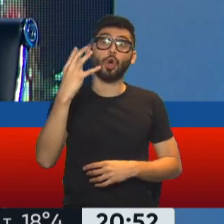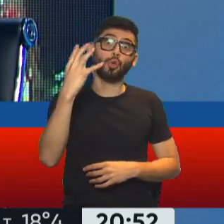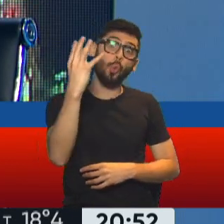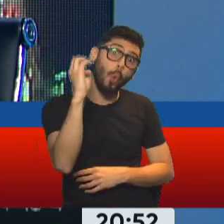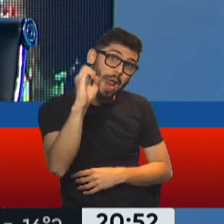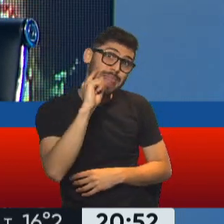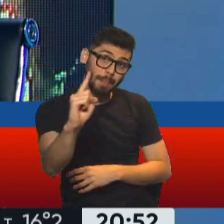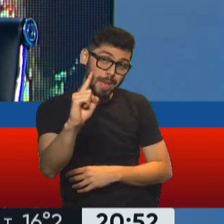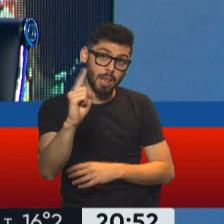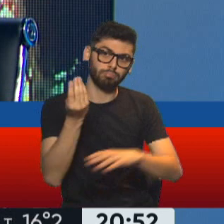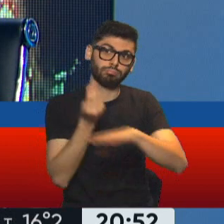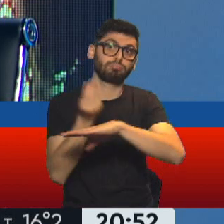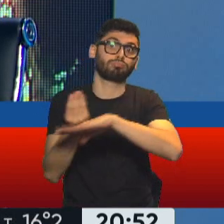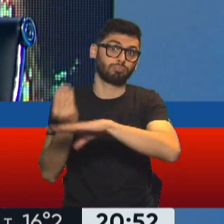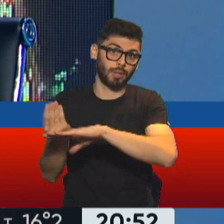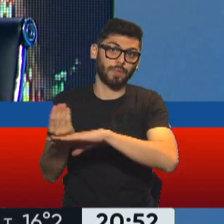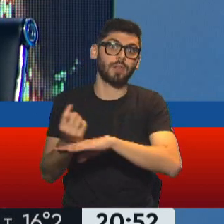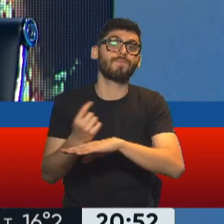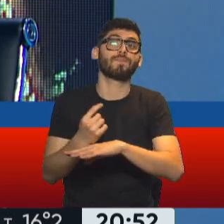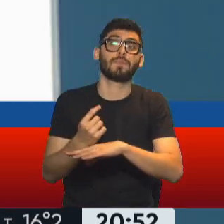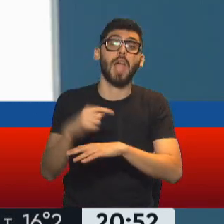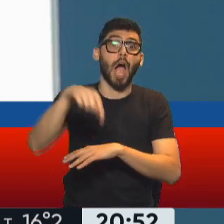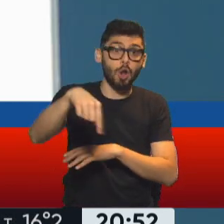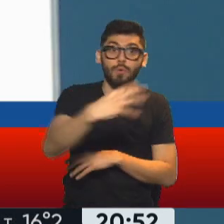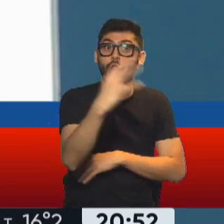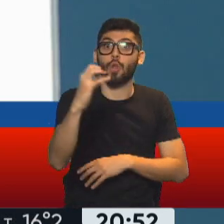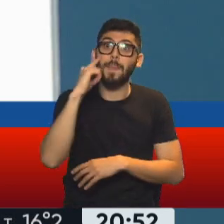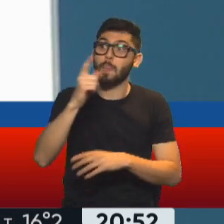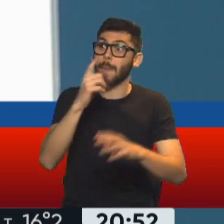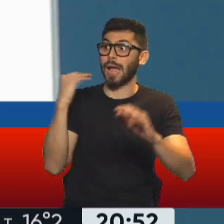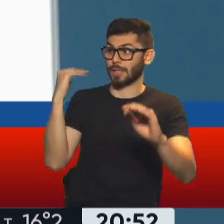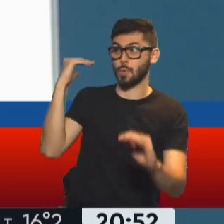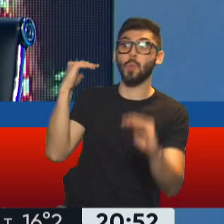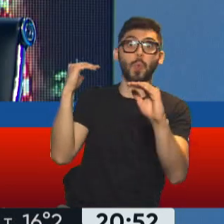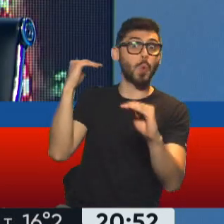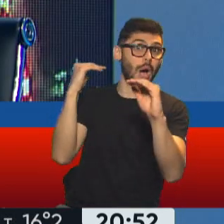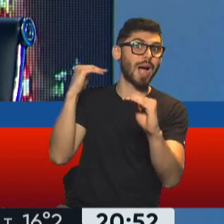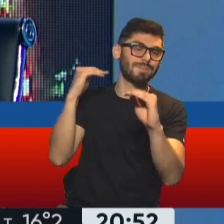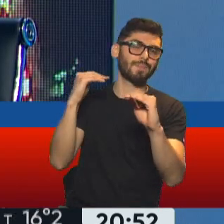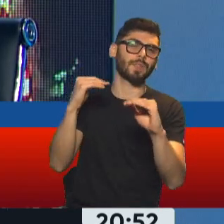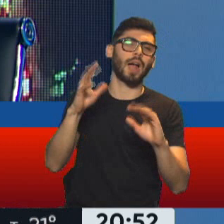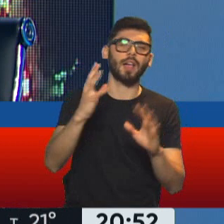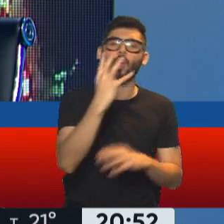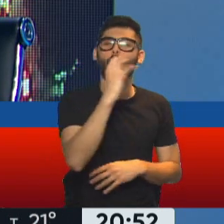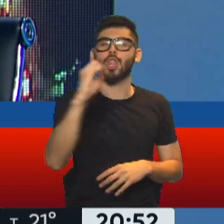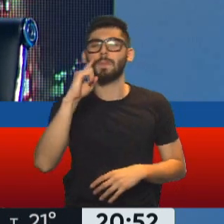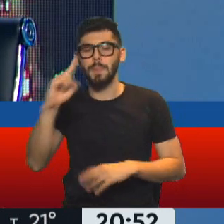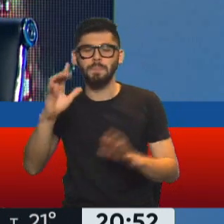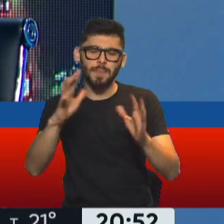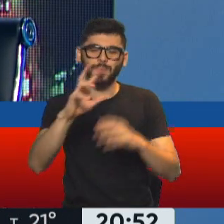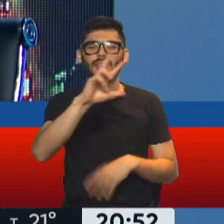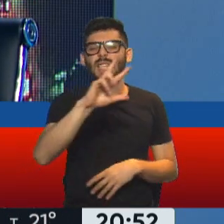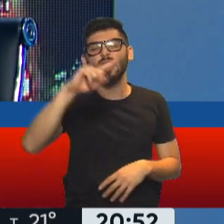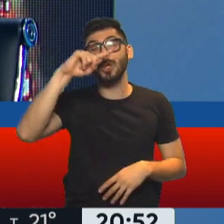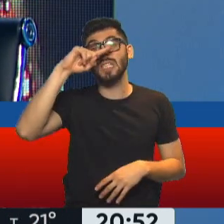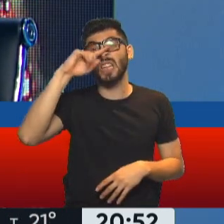440.000, con lo cual estamos camino a volver a tener ese número y ese umbral. De los 400.000,